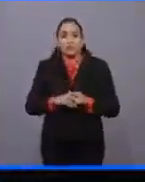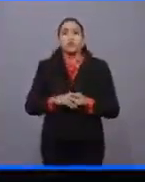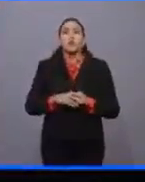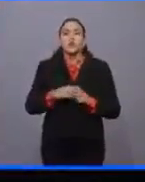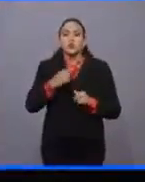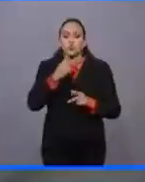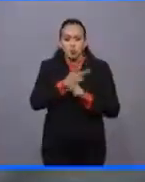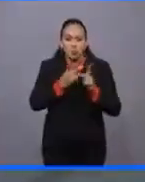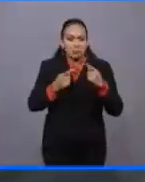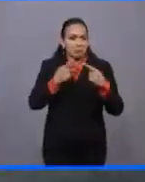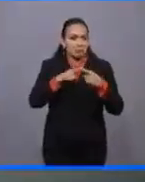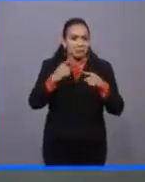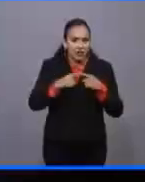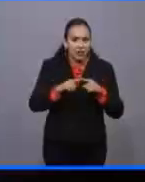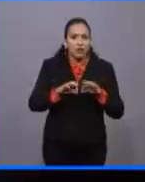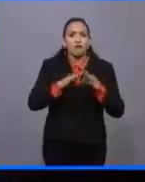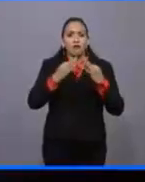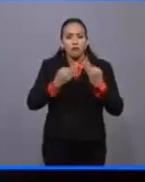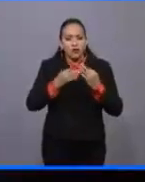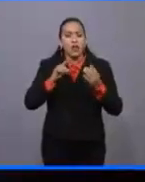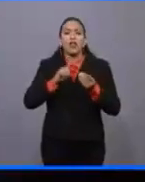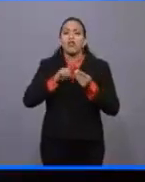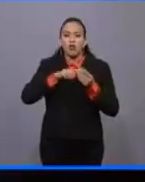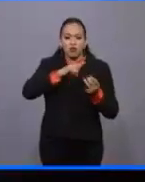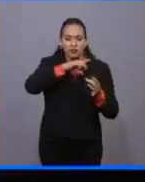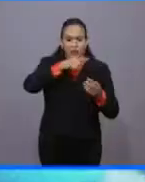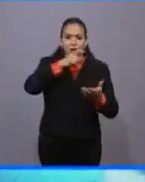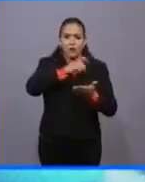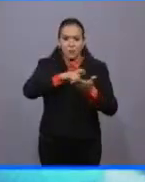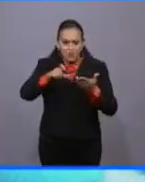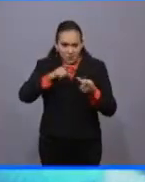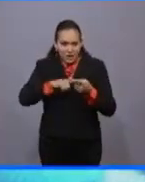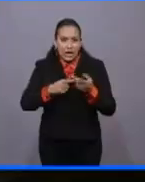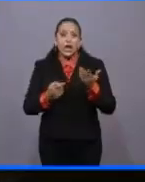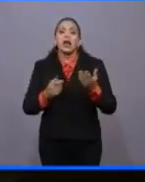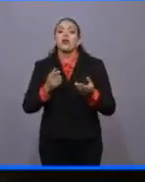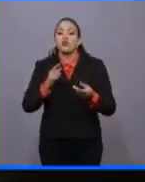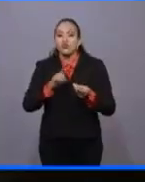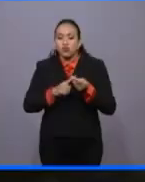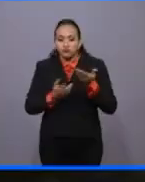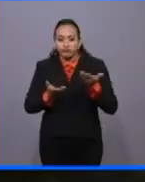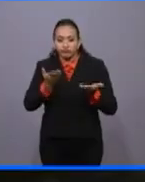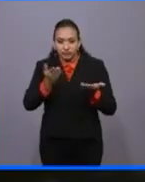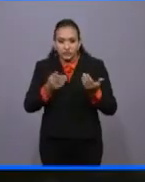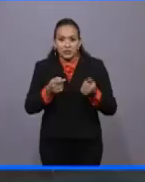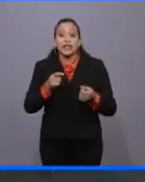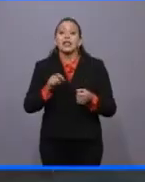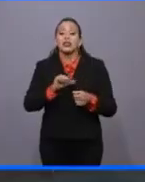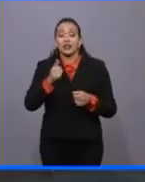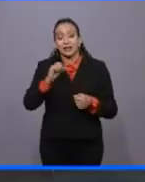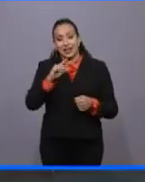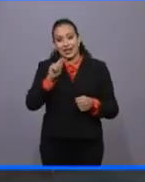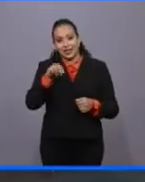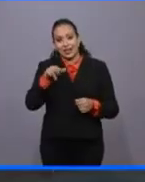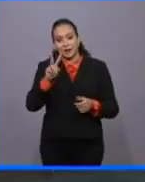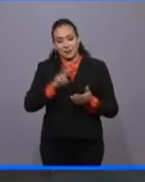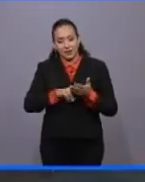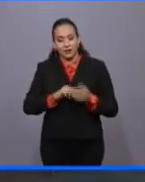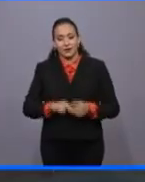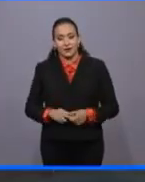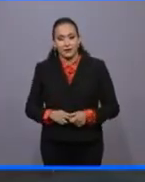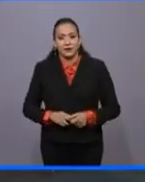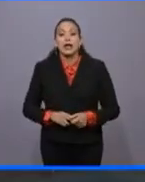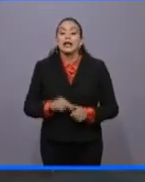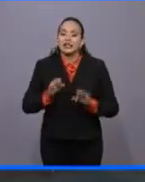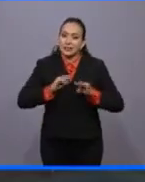diferentes productos, su distribución geográfica, la balanza comercial y las llamadas cadenas de valor. Para sensibilizar a